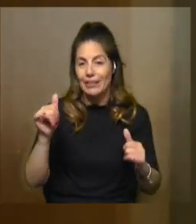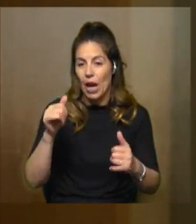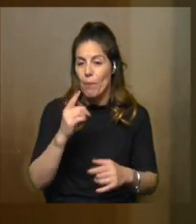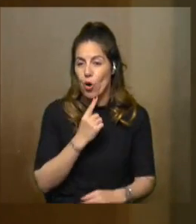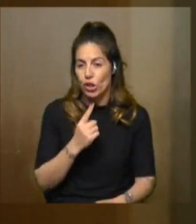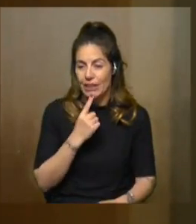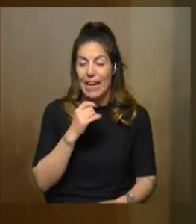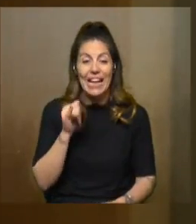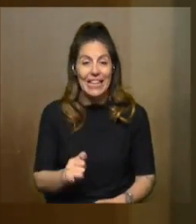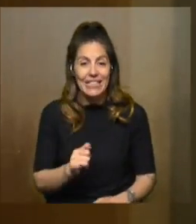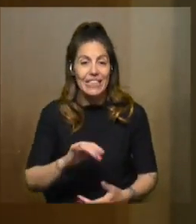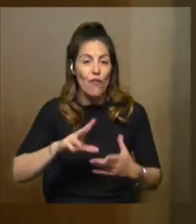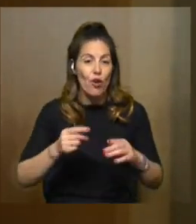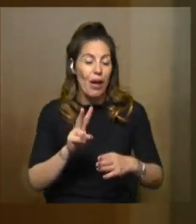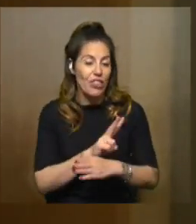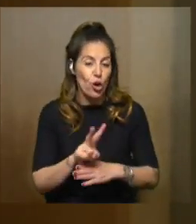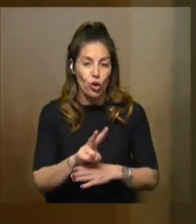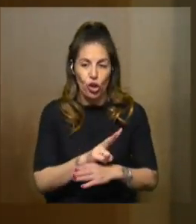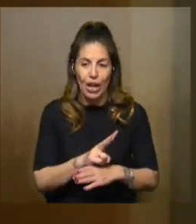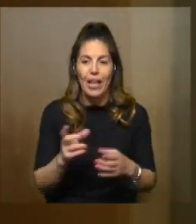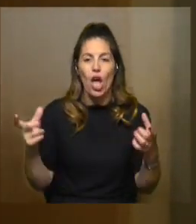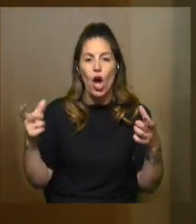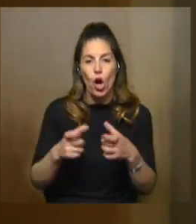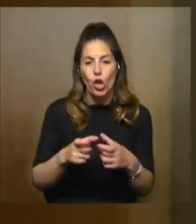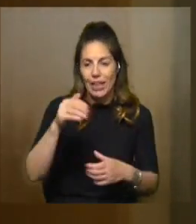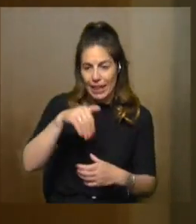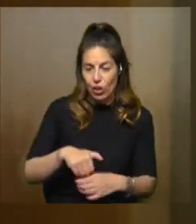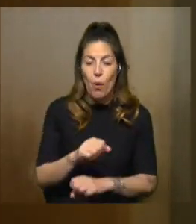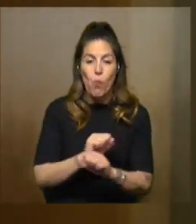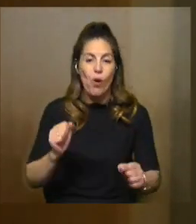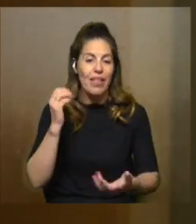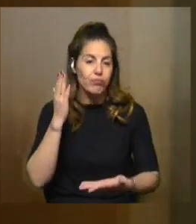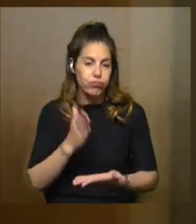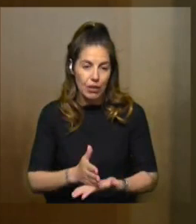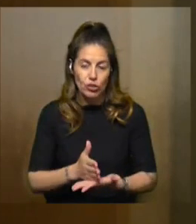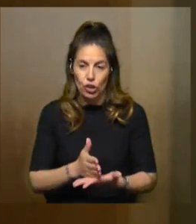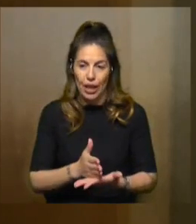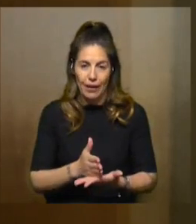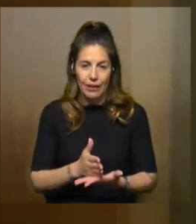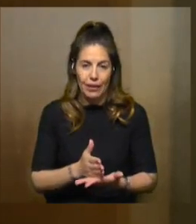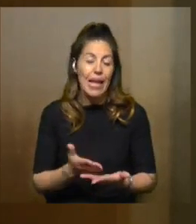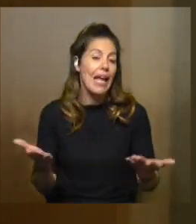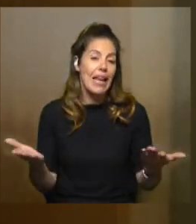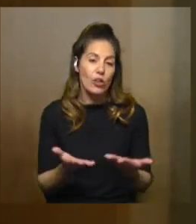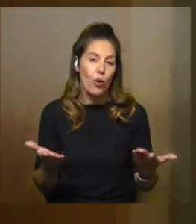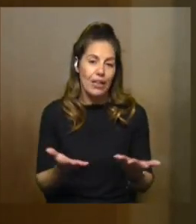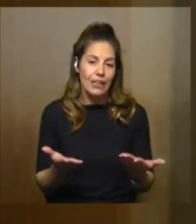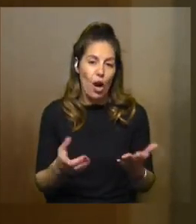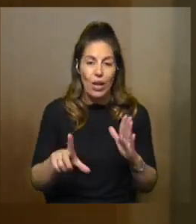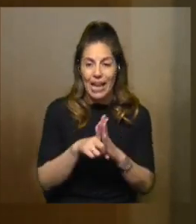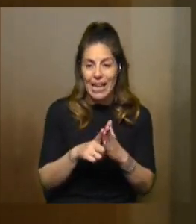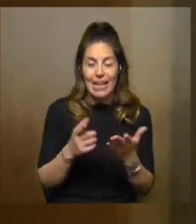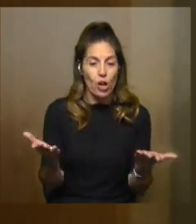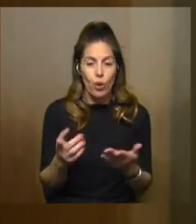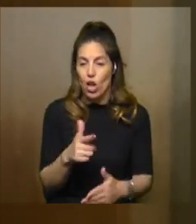de contralor y que la Corte Electoral tenga potestades sancionatorias, cosa que en la actualidad o en la legislación actual no las